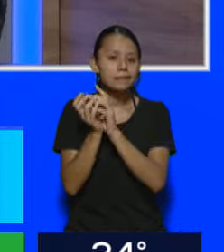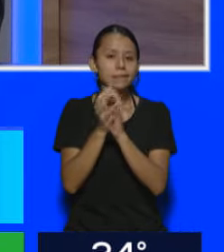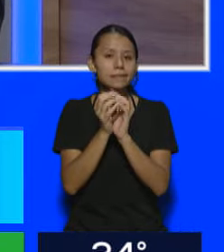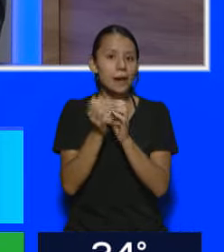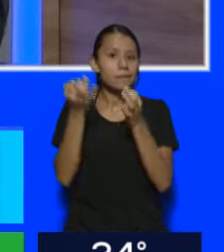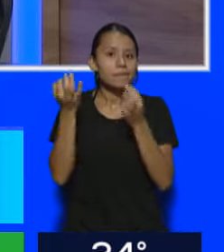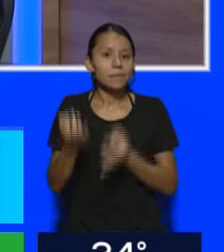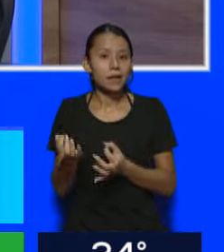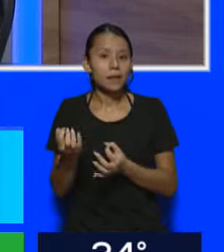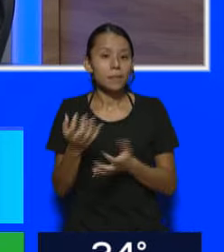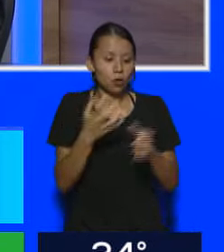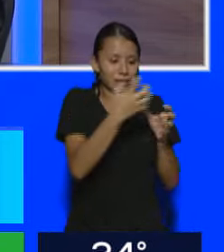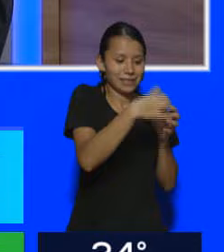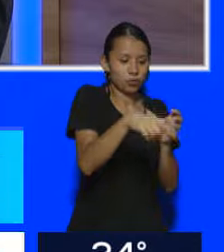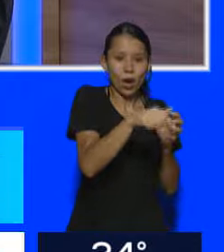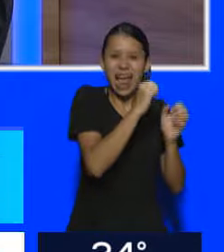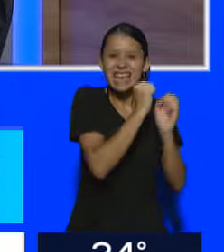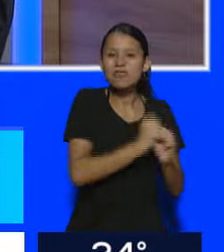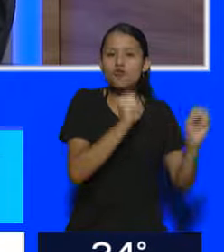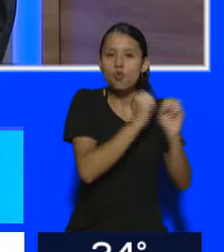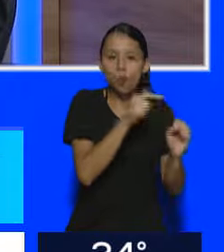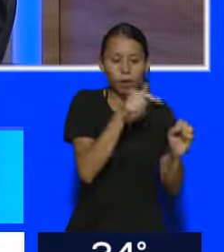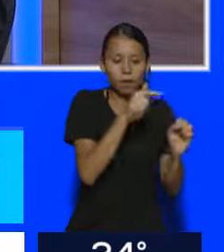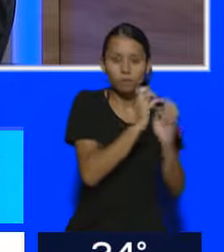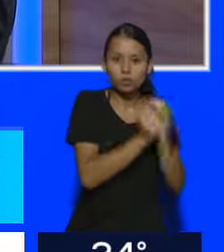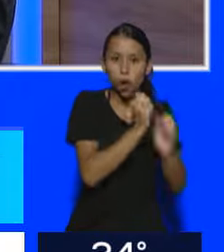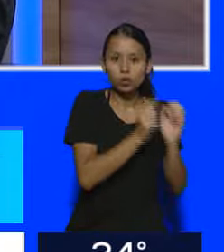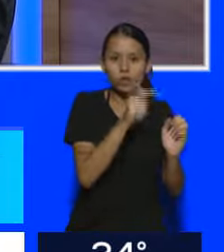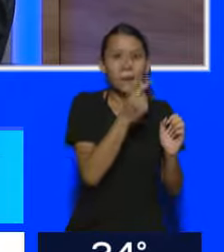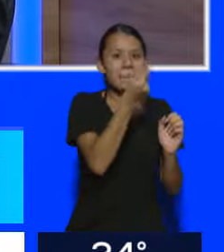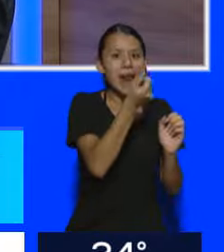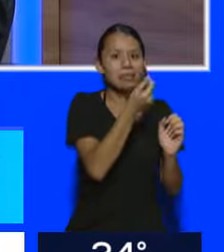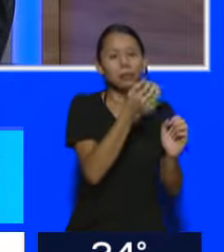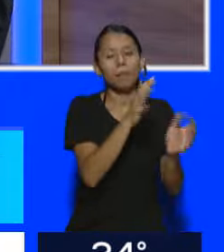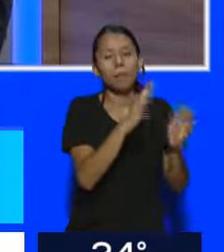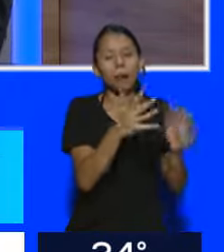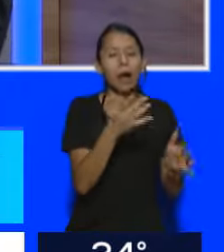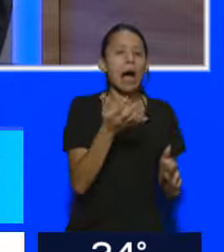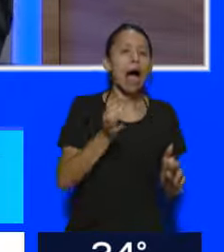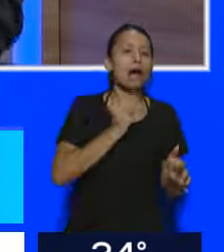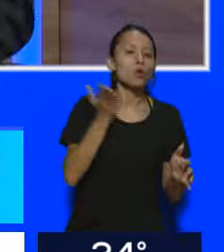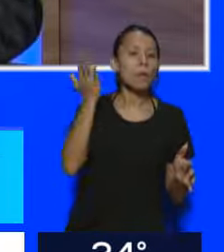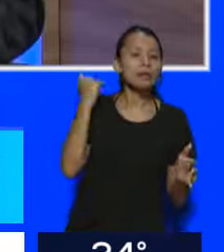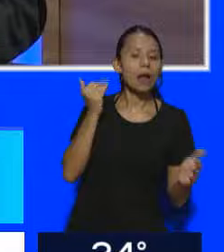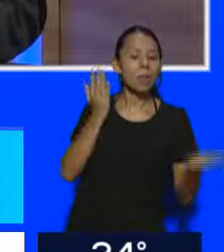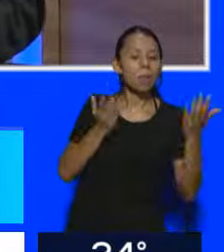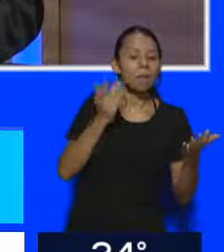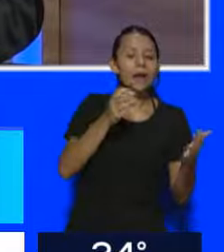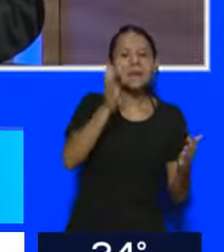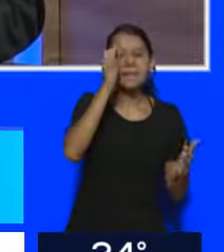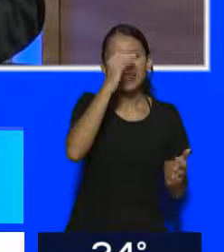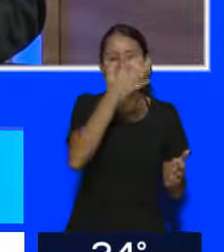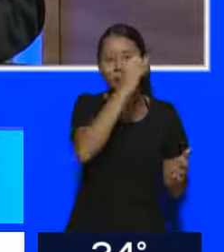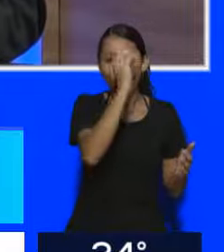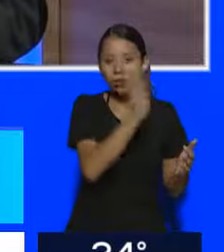sector industrial que por el momento está hablando de un incremento en el precio respecto del año pasado de un 25%. Para que tengan una